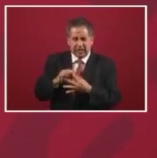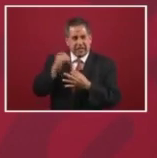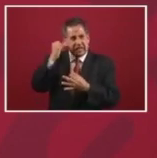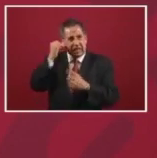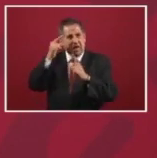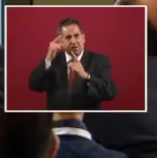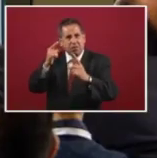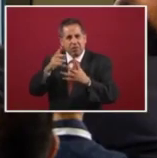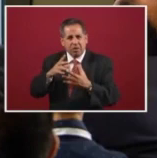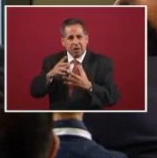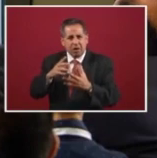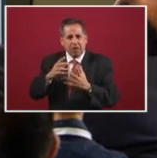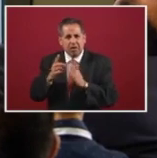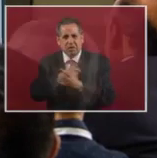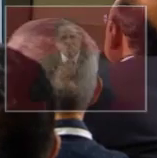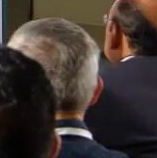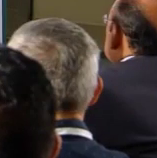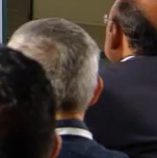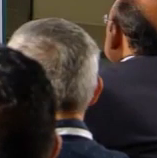ideales, no tienen principios.